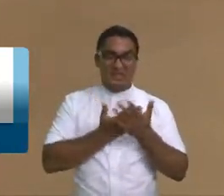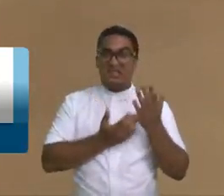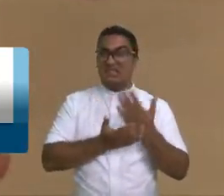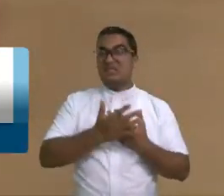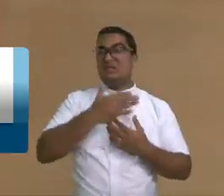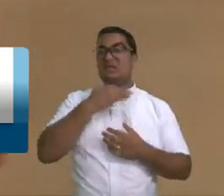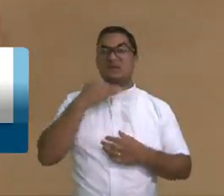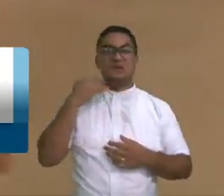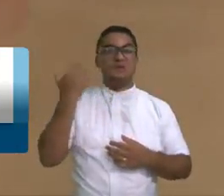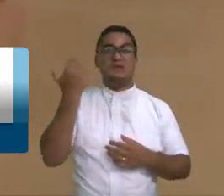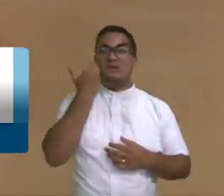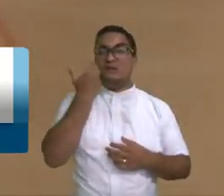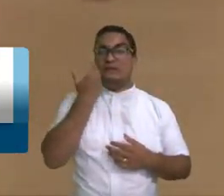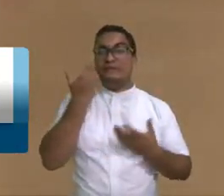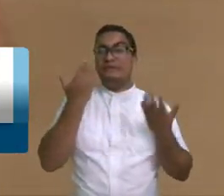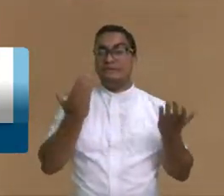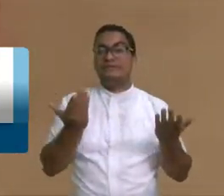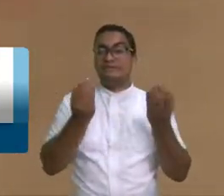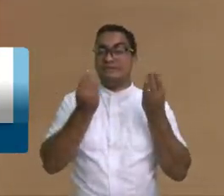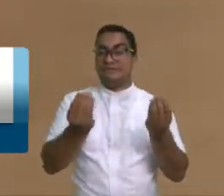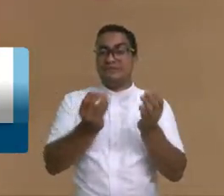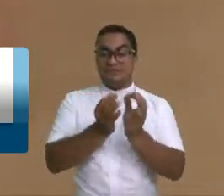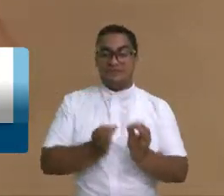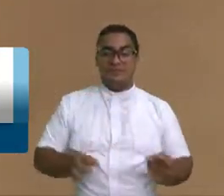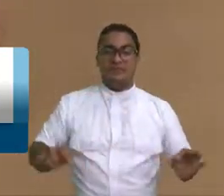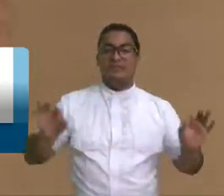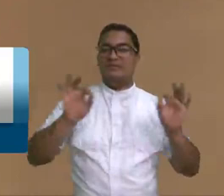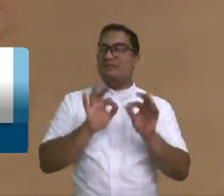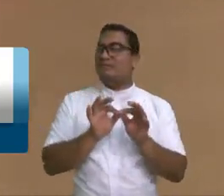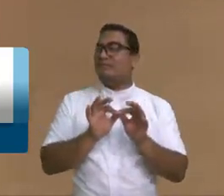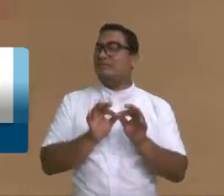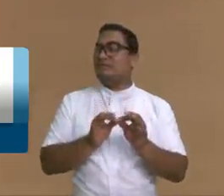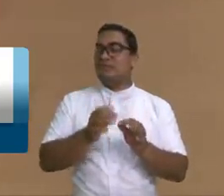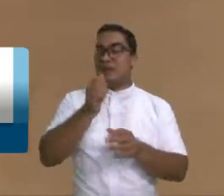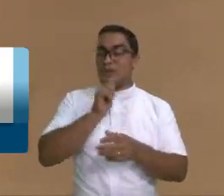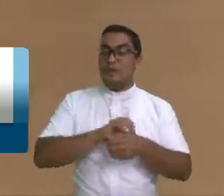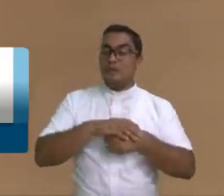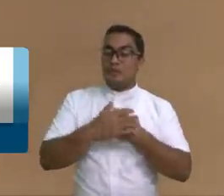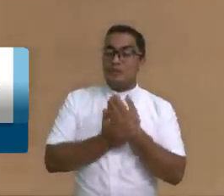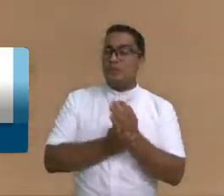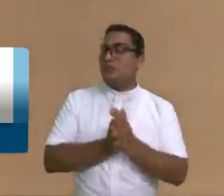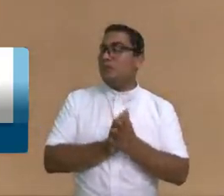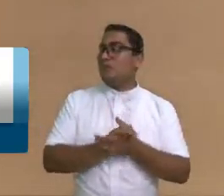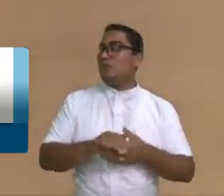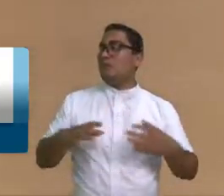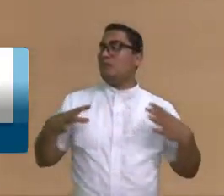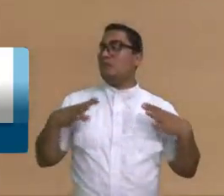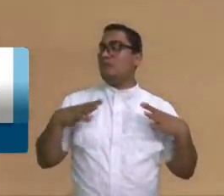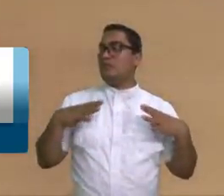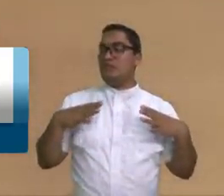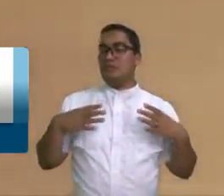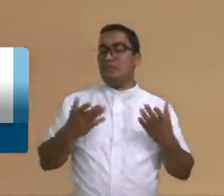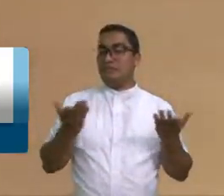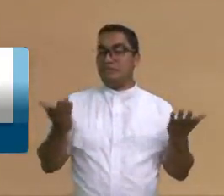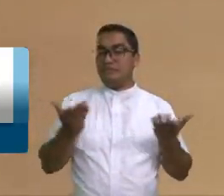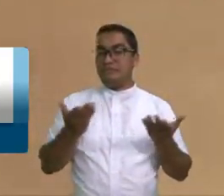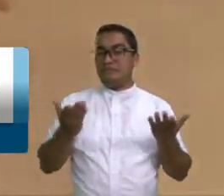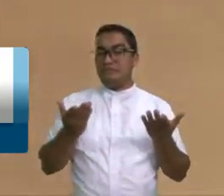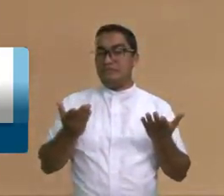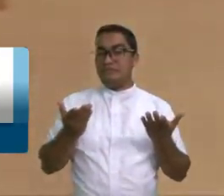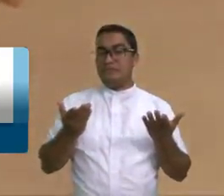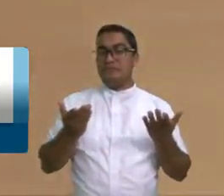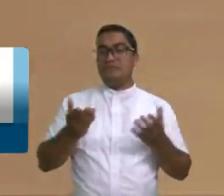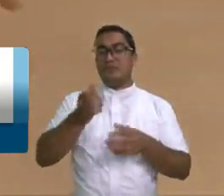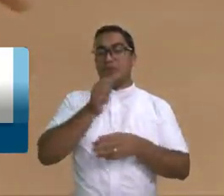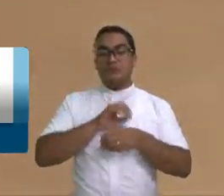no fue el alimento, ¿verdad? Entonces es muy importante por eso insistir con el lavado de manos, más ahorita en las vacaciones, ¿verdad? Aparte del lavado de